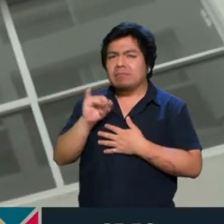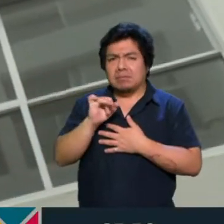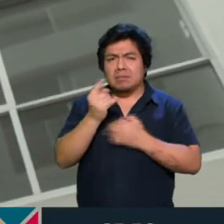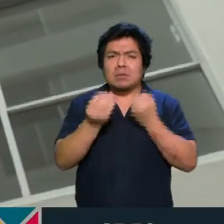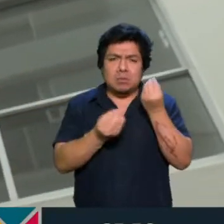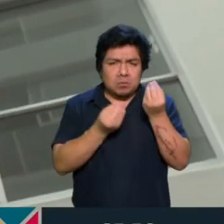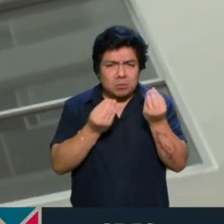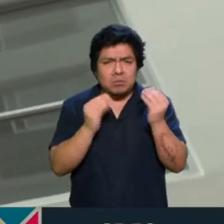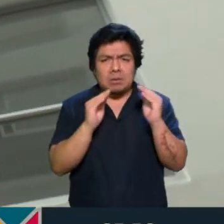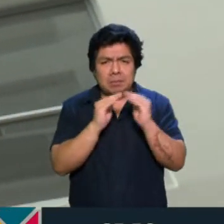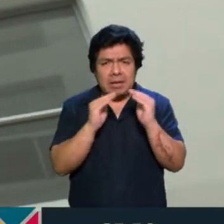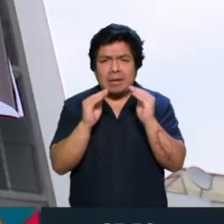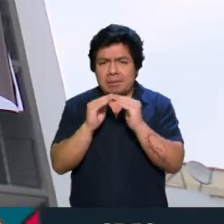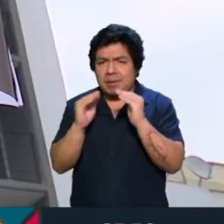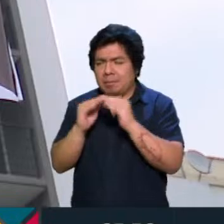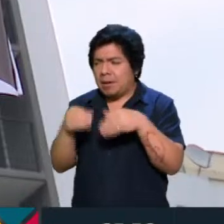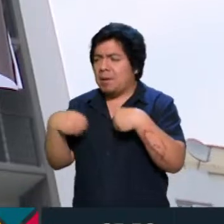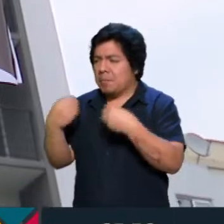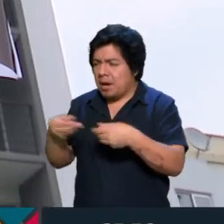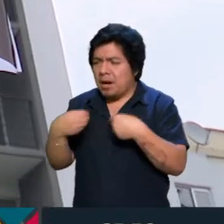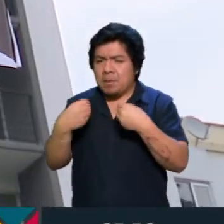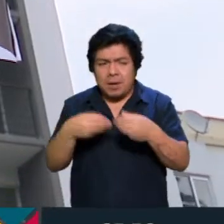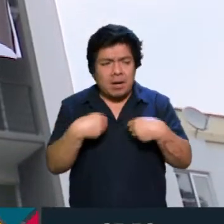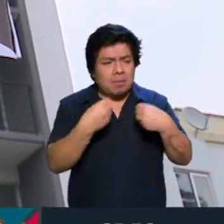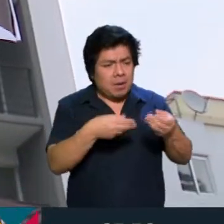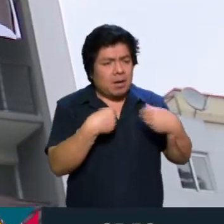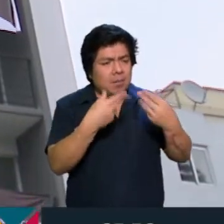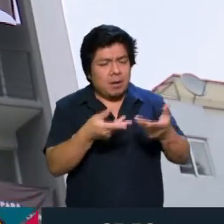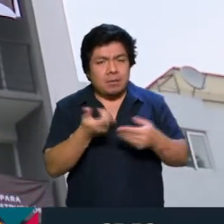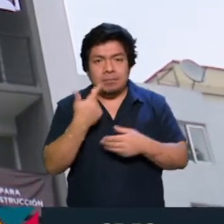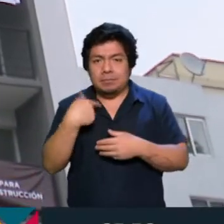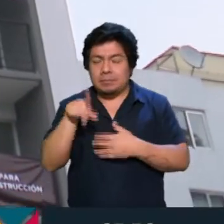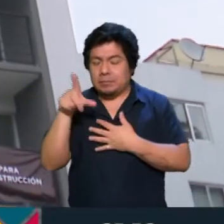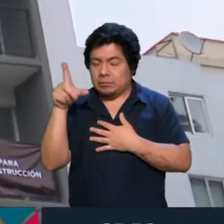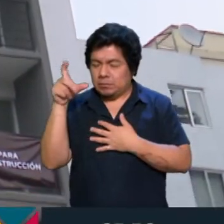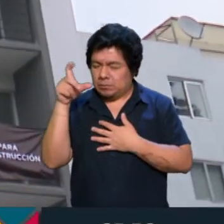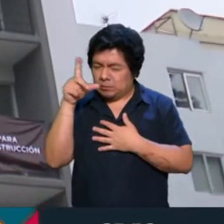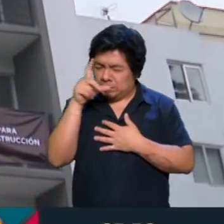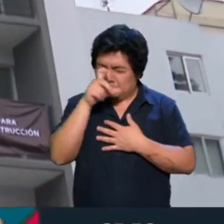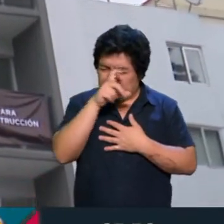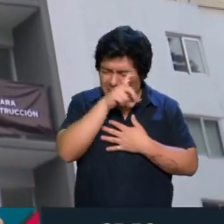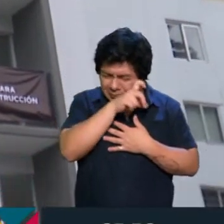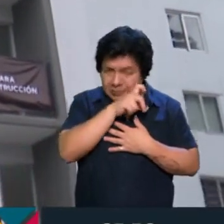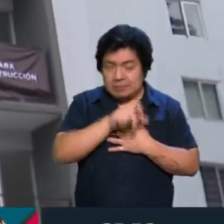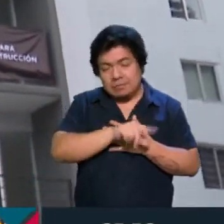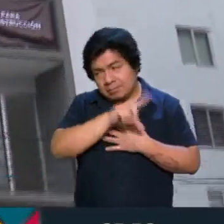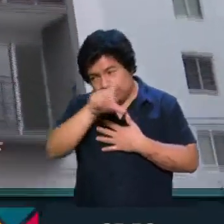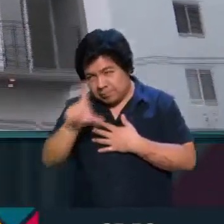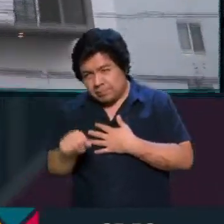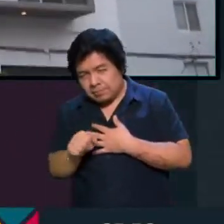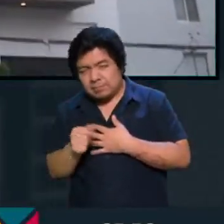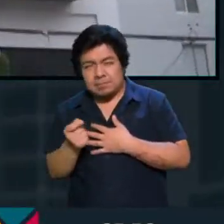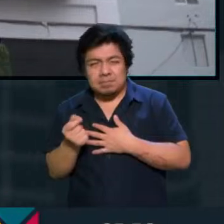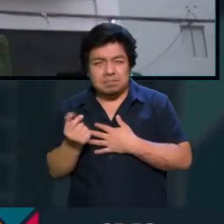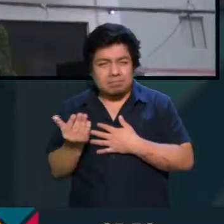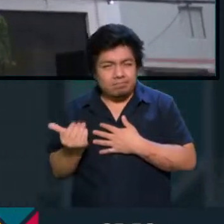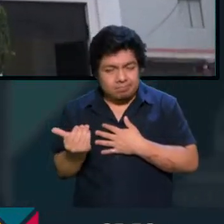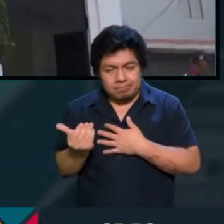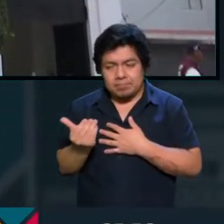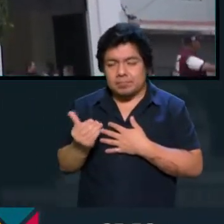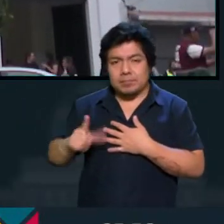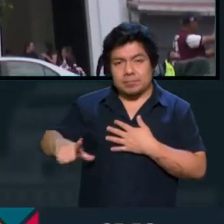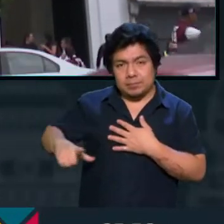muchos trabajadores y para ayudar a los patrones a que lo dieran, fue muy difícil para ellos. ¿Qué sucedió después recientemente? Que